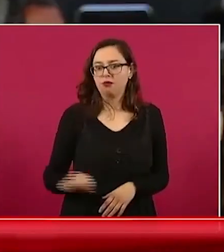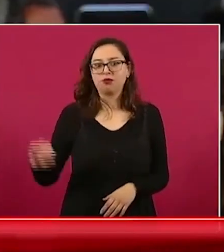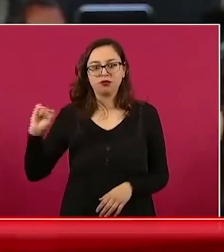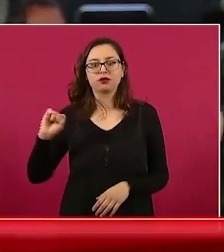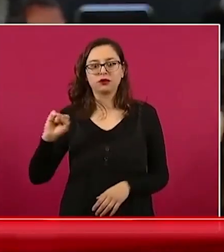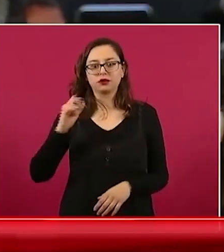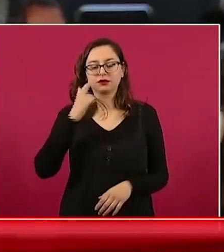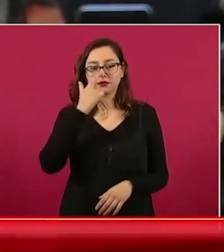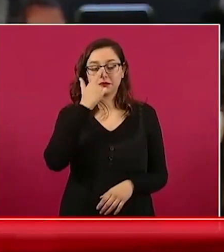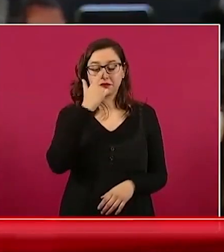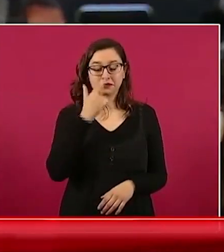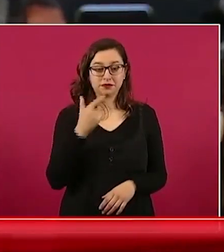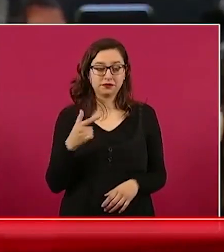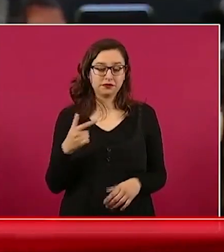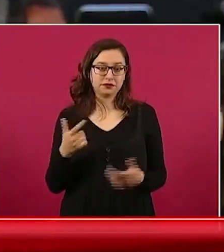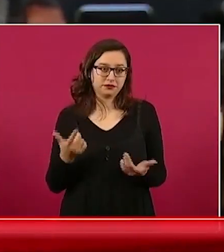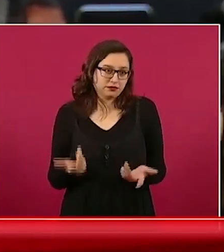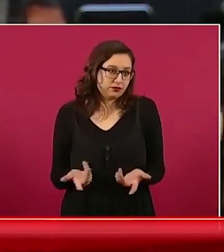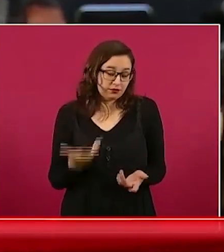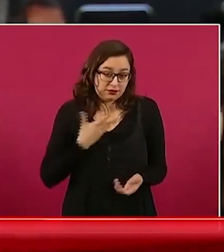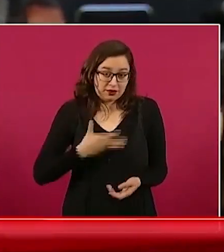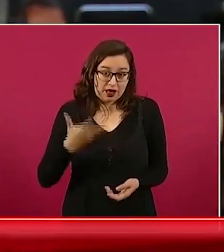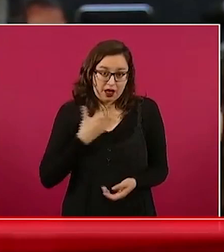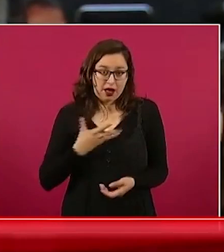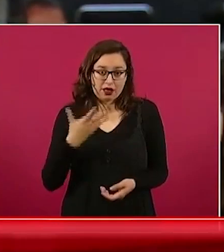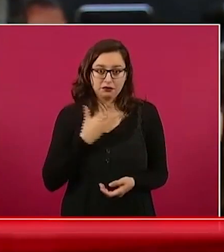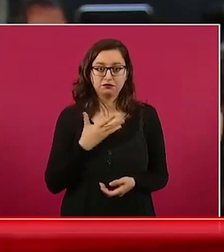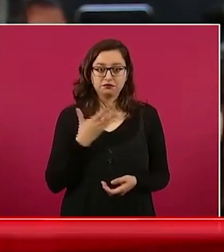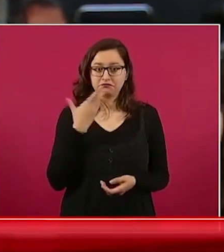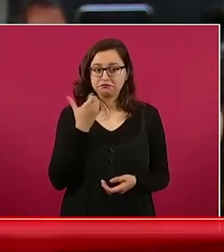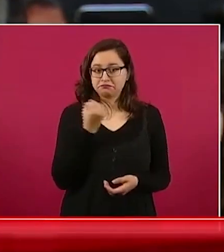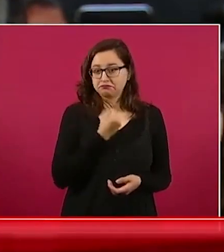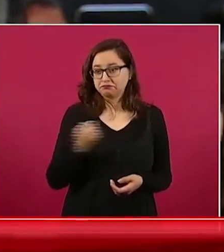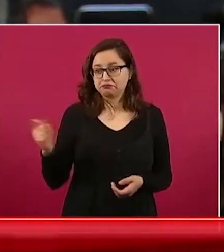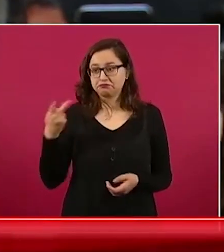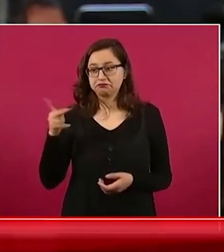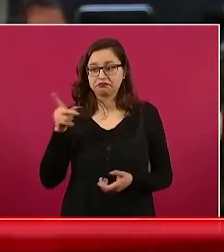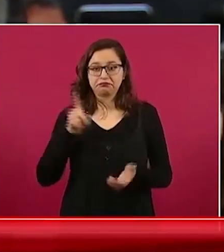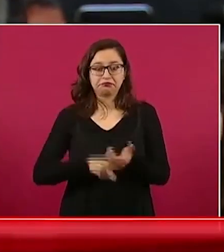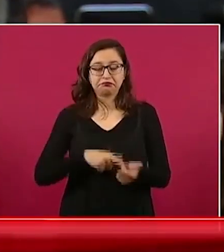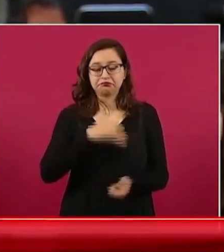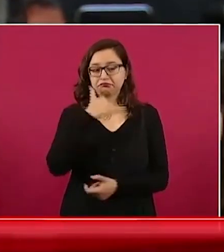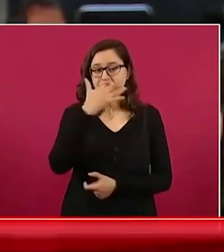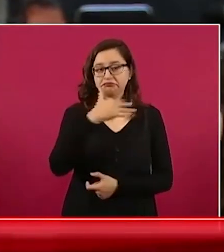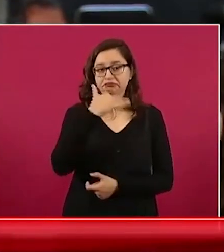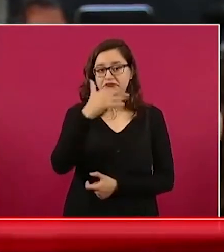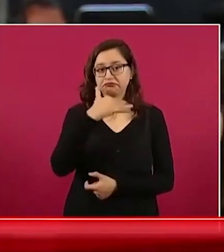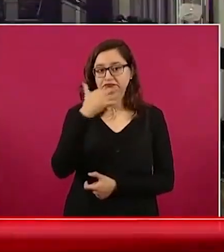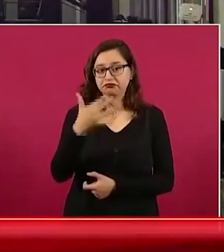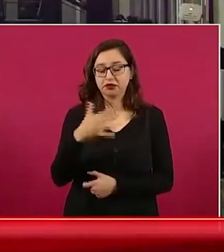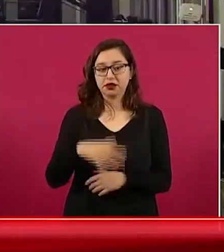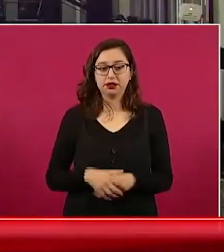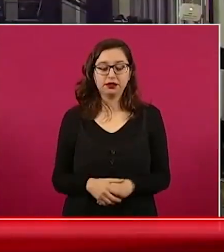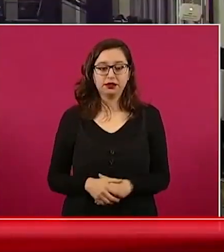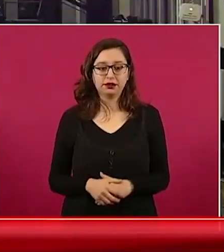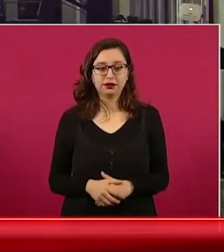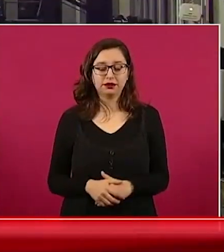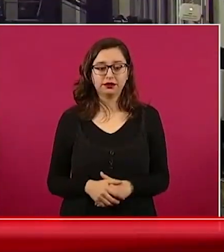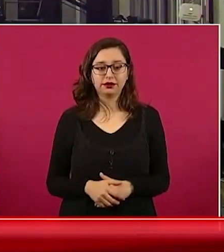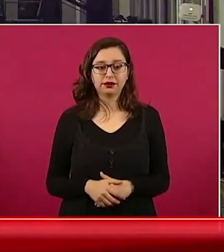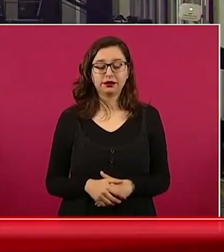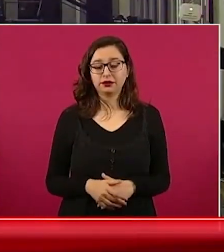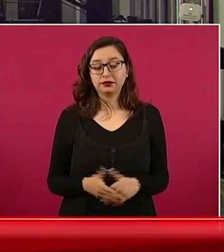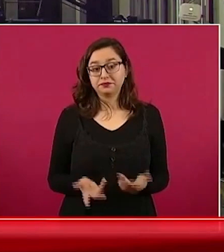¿no?, en este país, ¿no? Pero que la corrupción los opaca. Y saber, señor presidente, si este